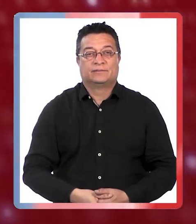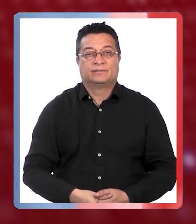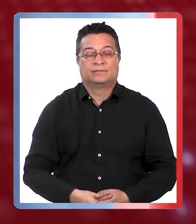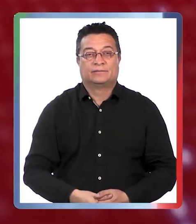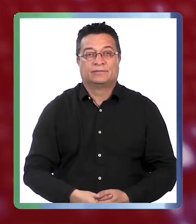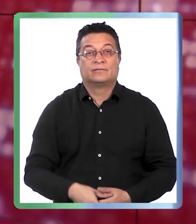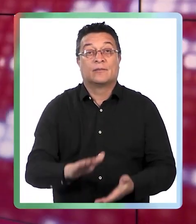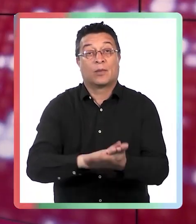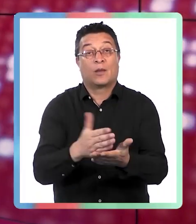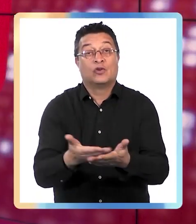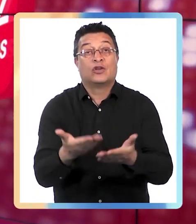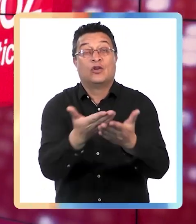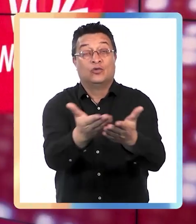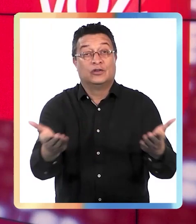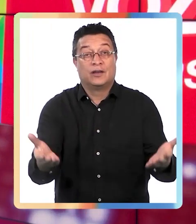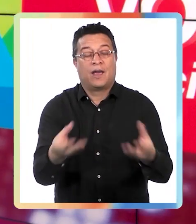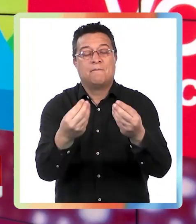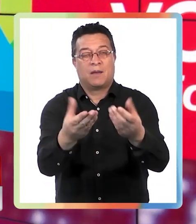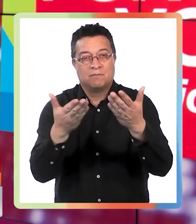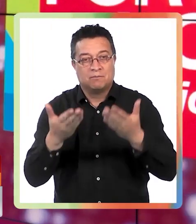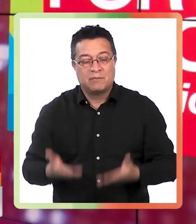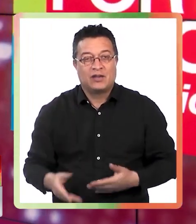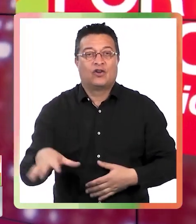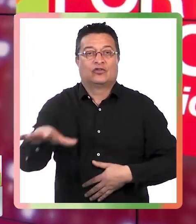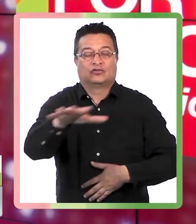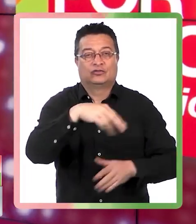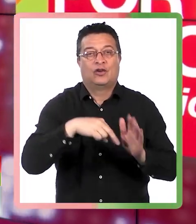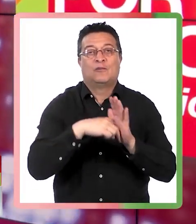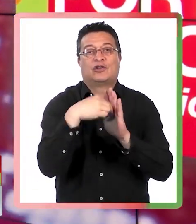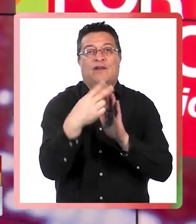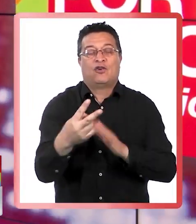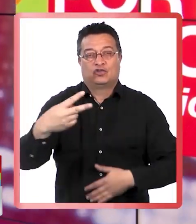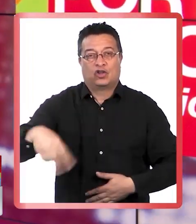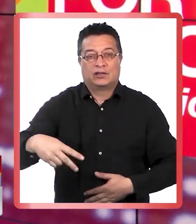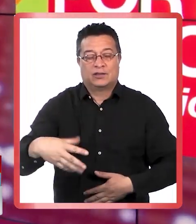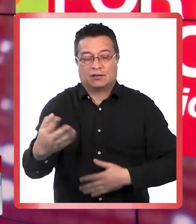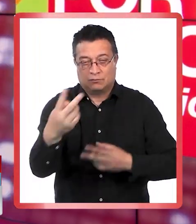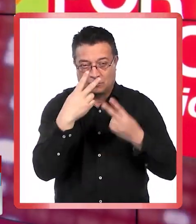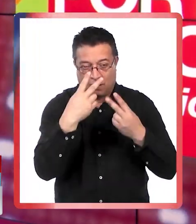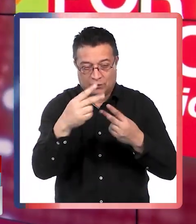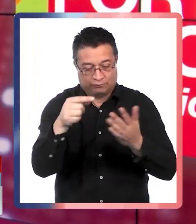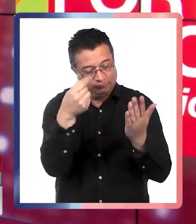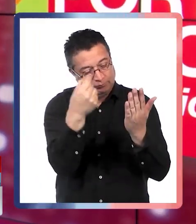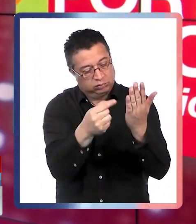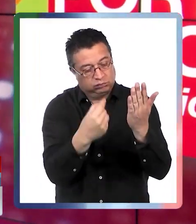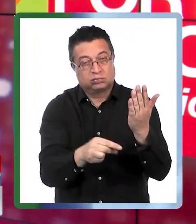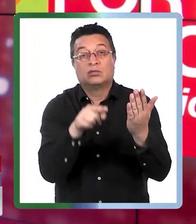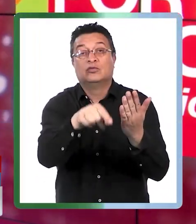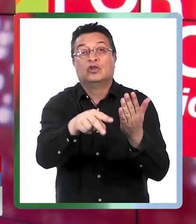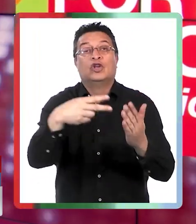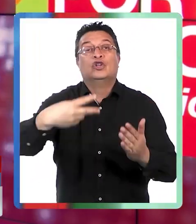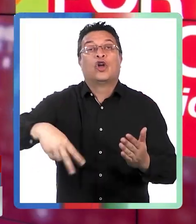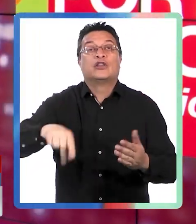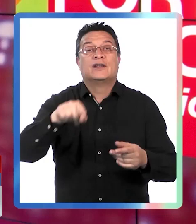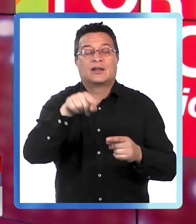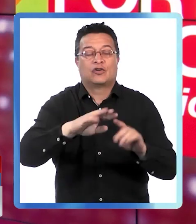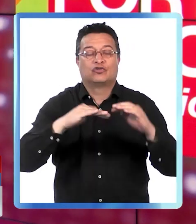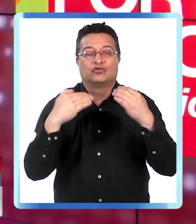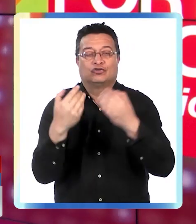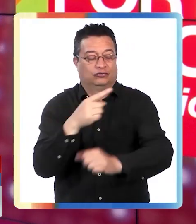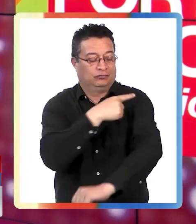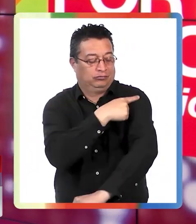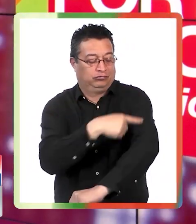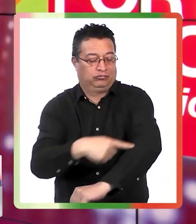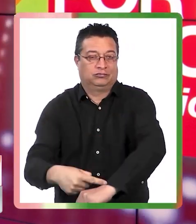Noticias. ¿Cómo están ustedes? Sean muy bienvenidos y bienvenidas a Portavoz Noticias. Acompáñenos a una nueva revisión informativa de toda